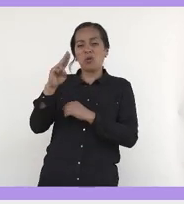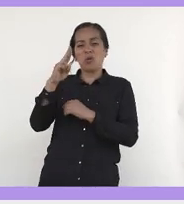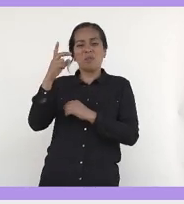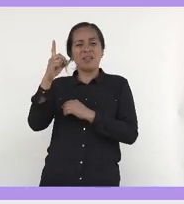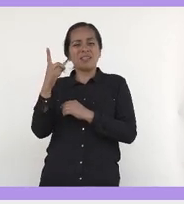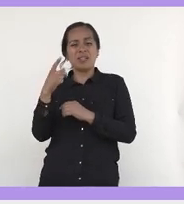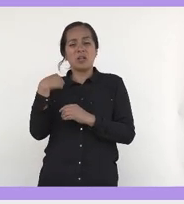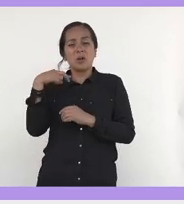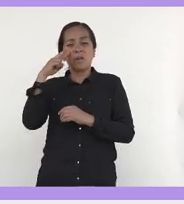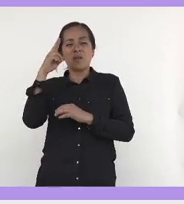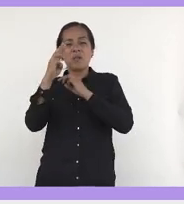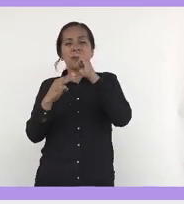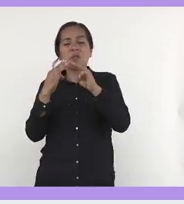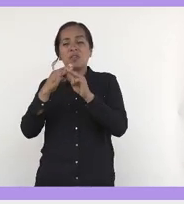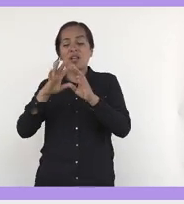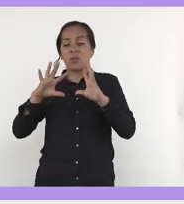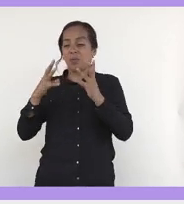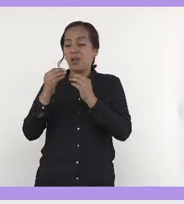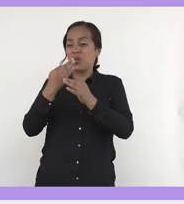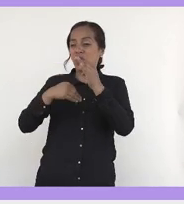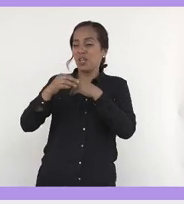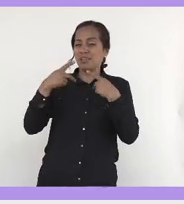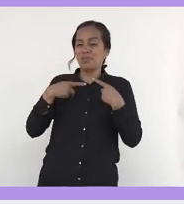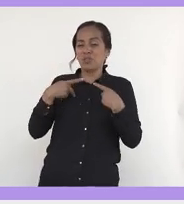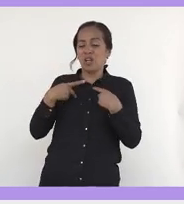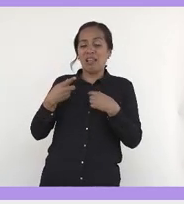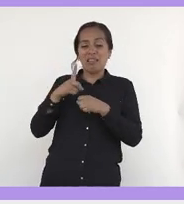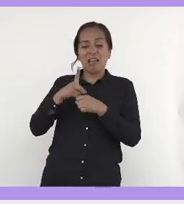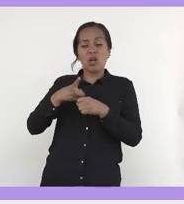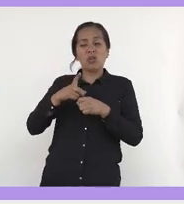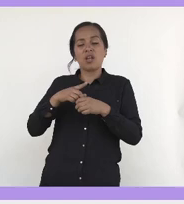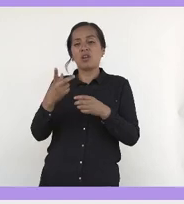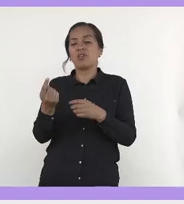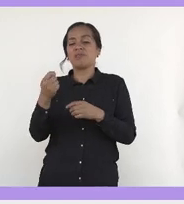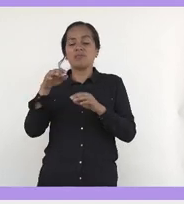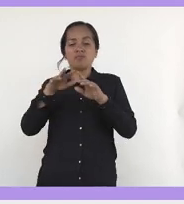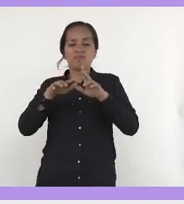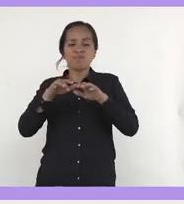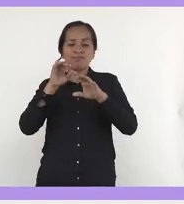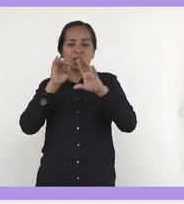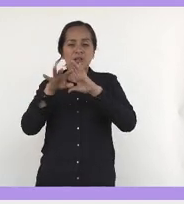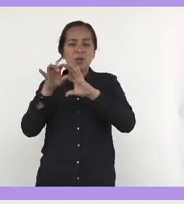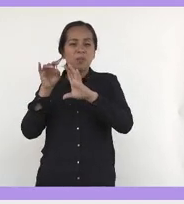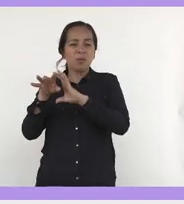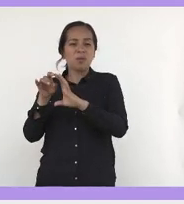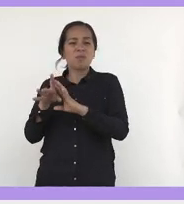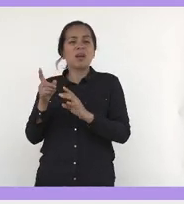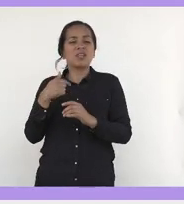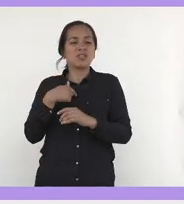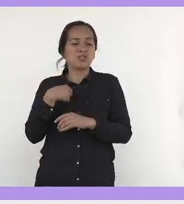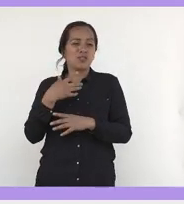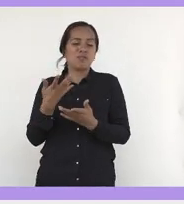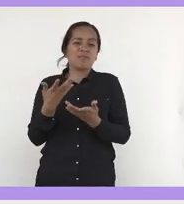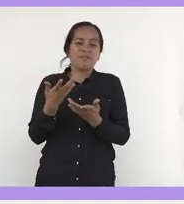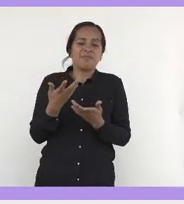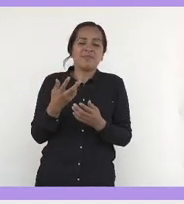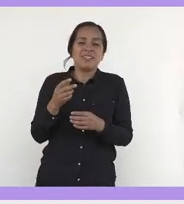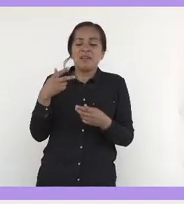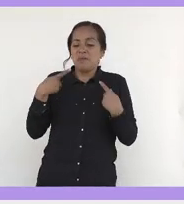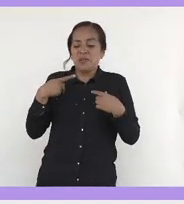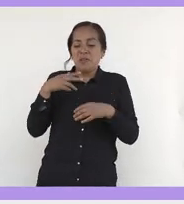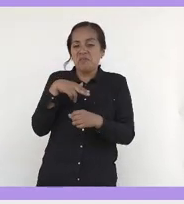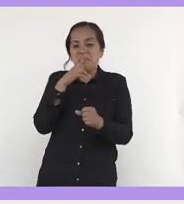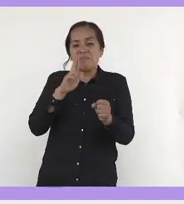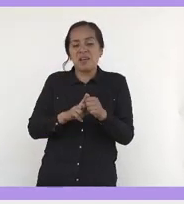diciembre está viendo el mundial con toda la gente y yo todos los días pues ponía mis comentarios como civil que soy ya y de repente no